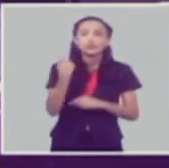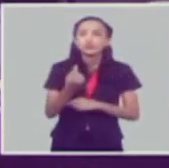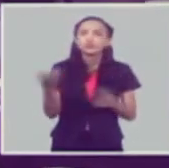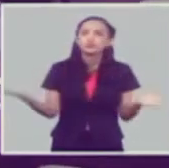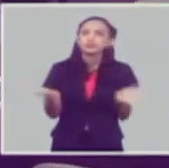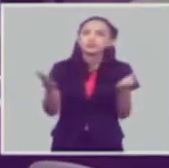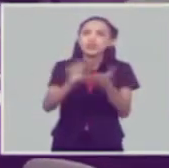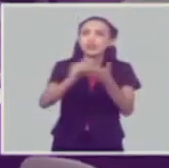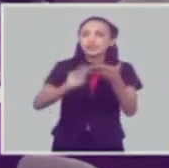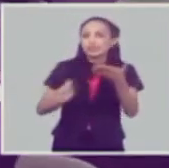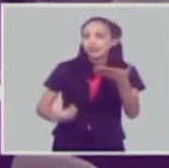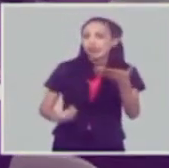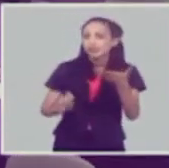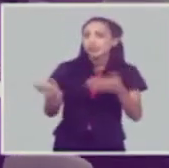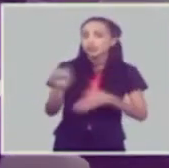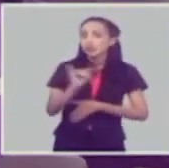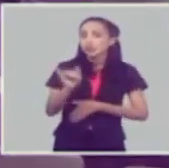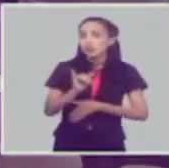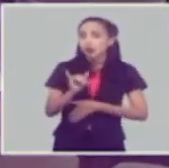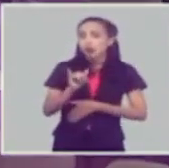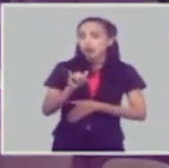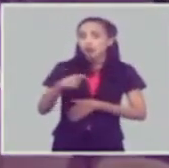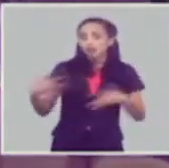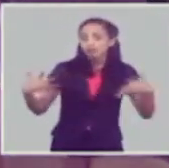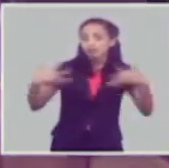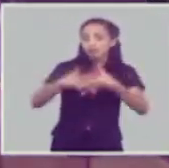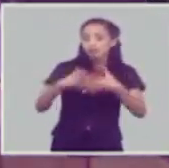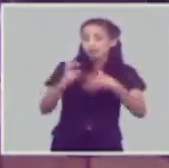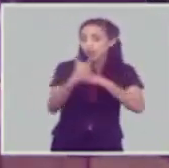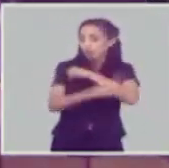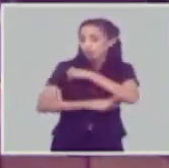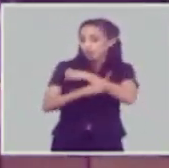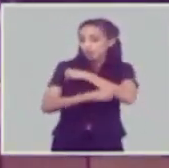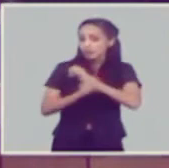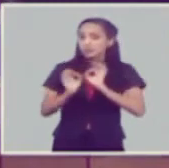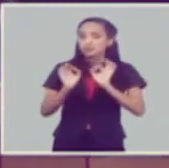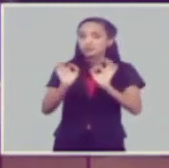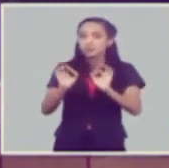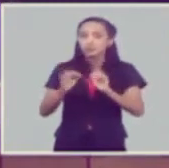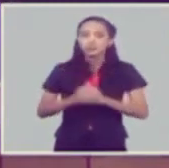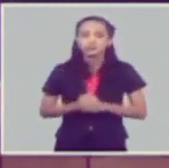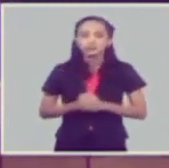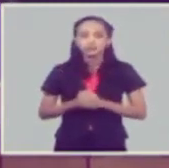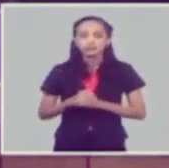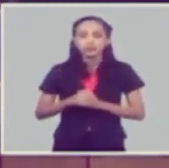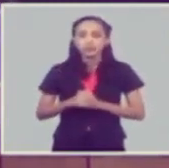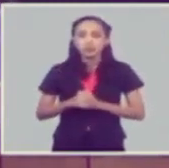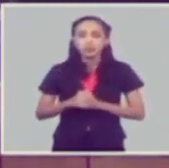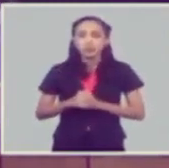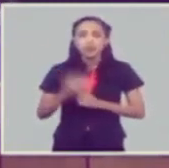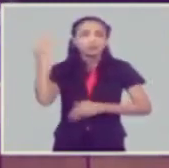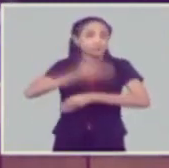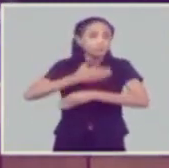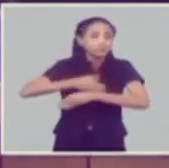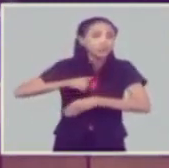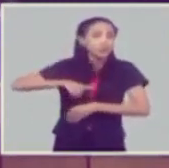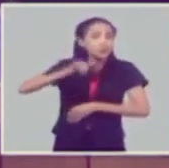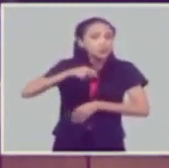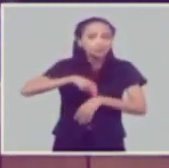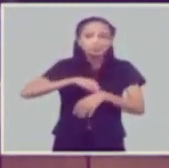de trámites consulares a distancia. A pesar de la necesaria cancelación de los vuelos regulares durante